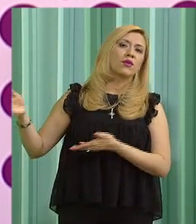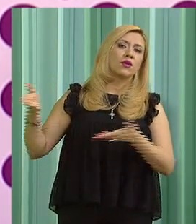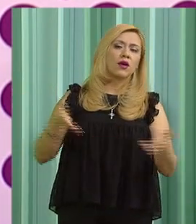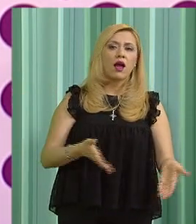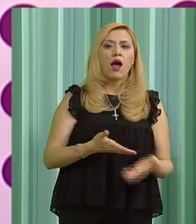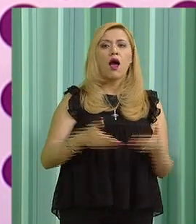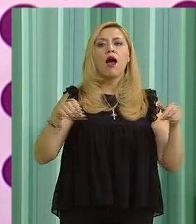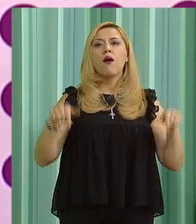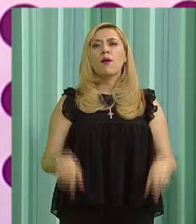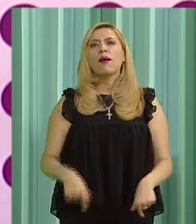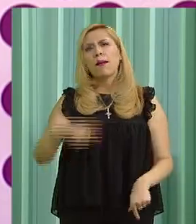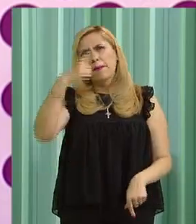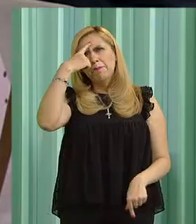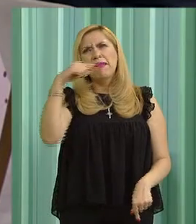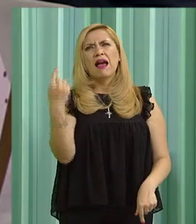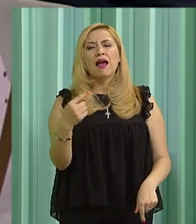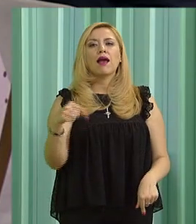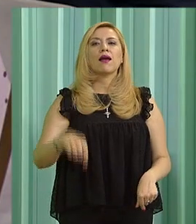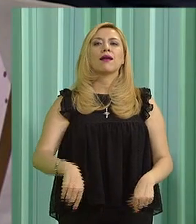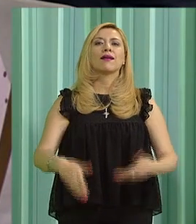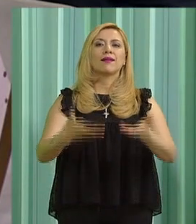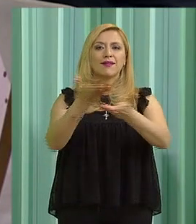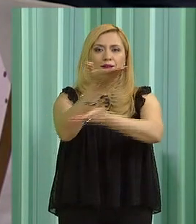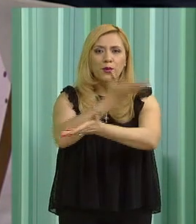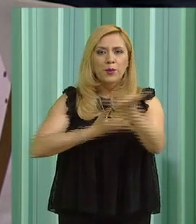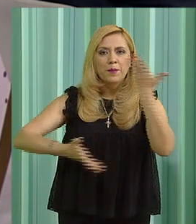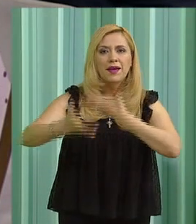era compartir, digamos, desde el aspecto